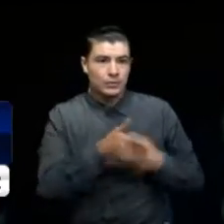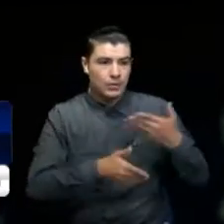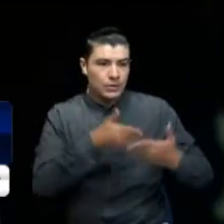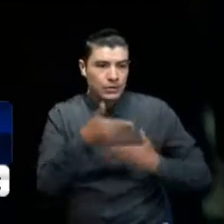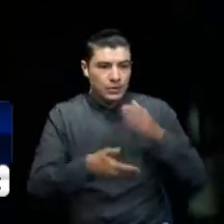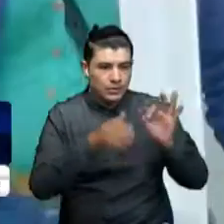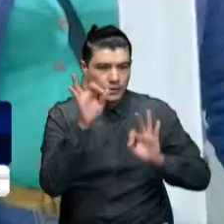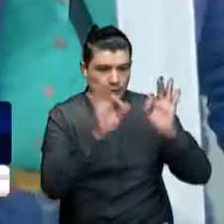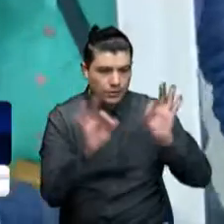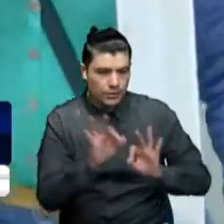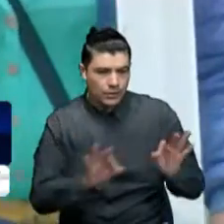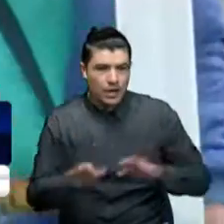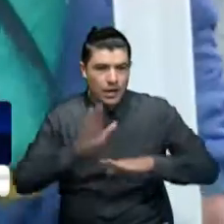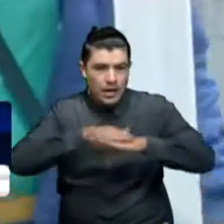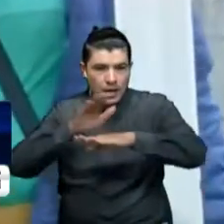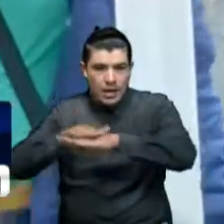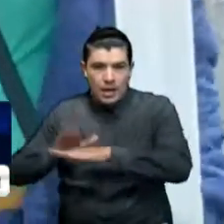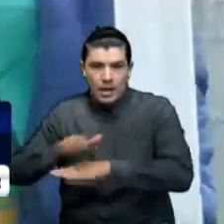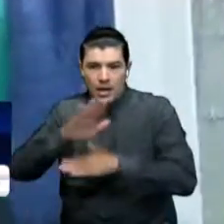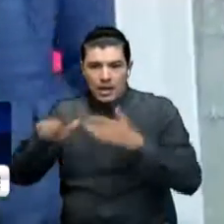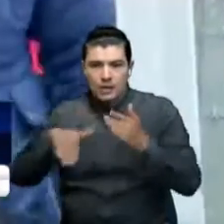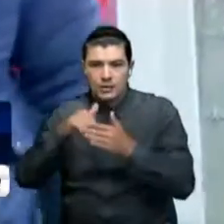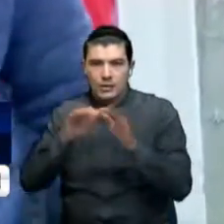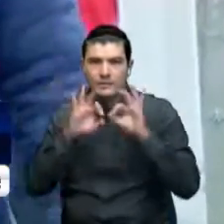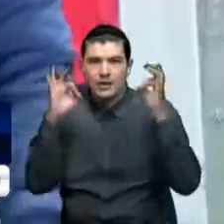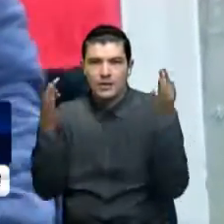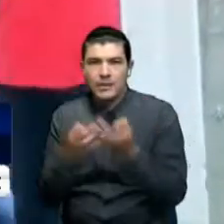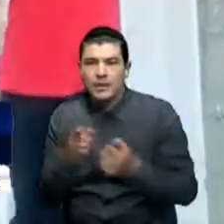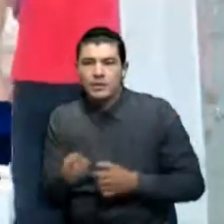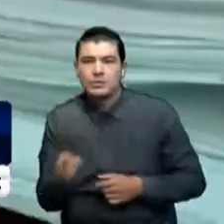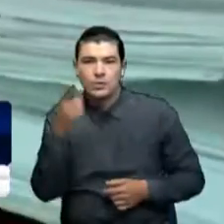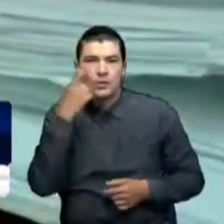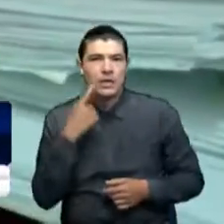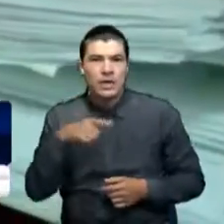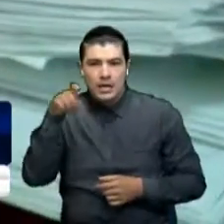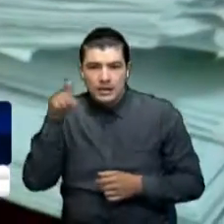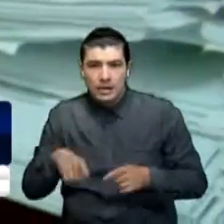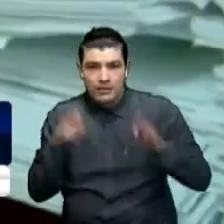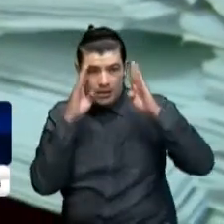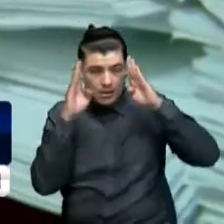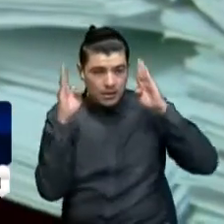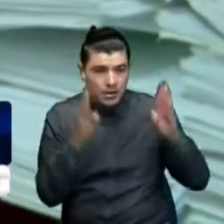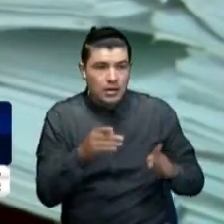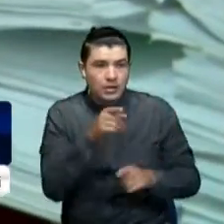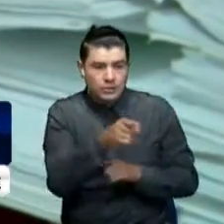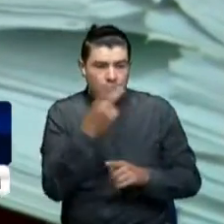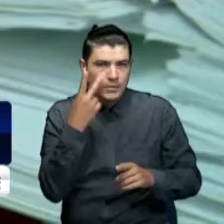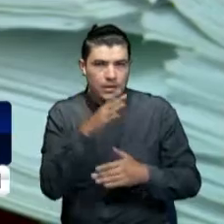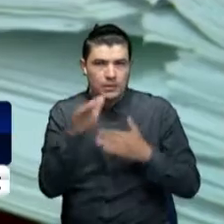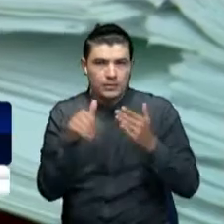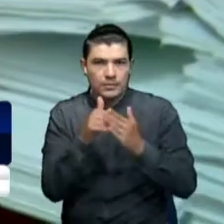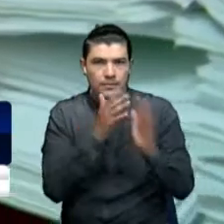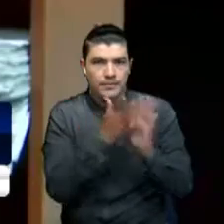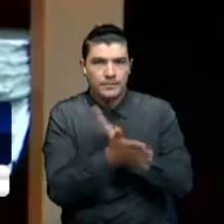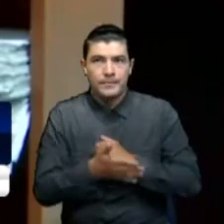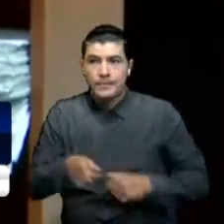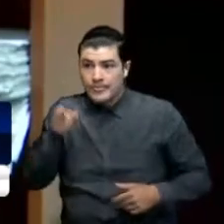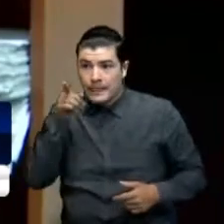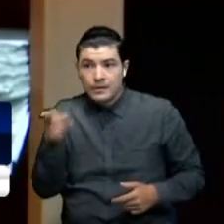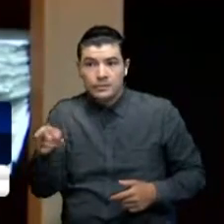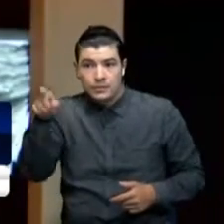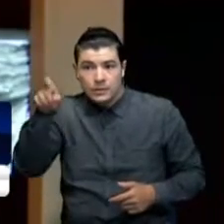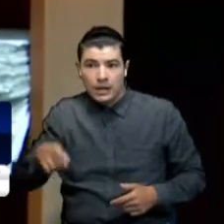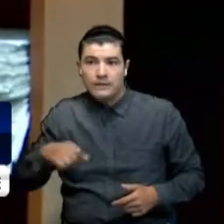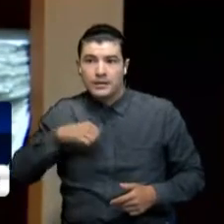será organizado e informarán a las familias y el día en el que deberán recibir a los encuestadores con los siguientes documentos debe tener la información